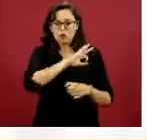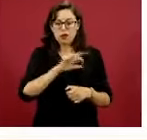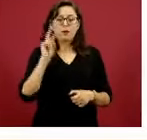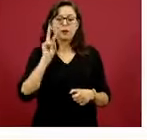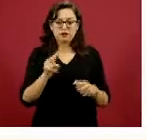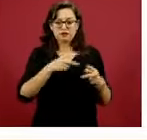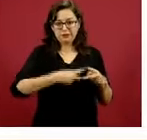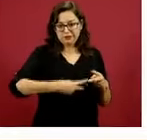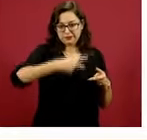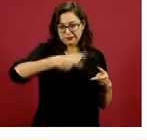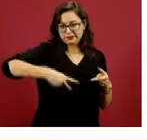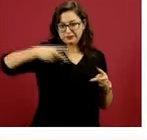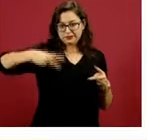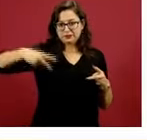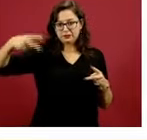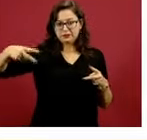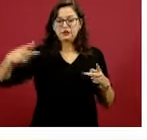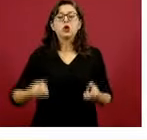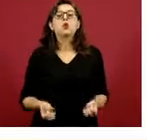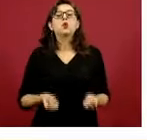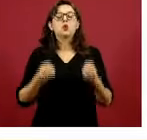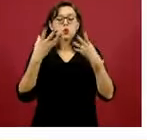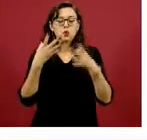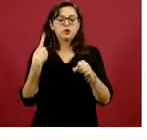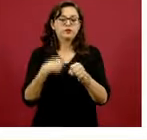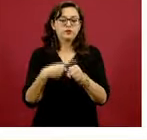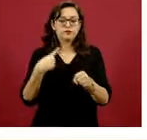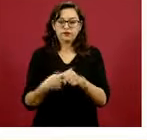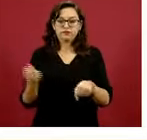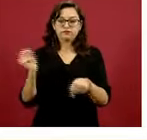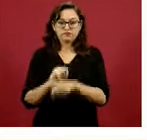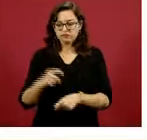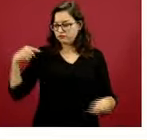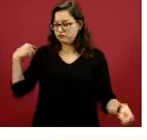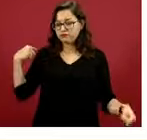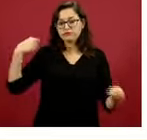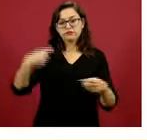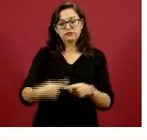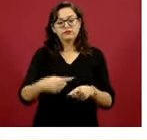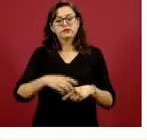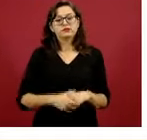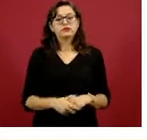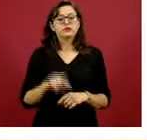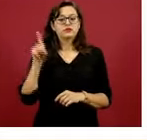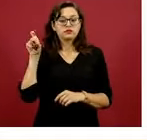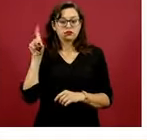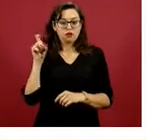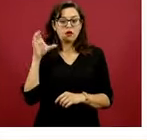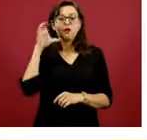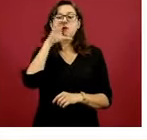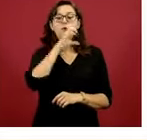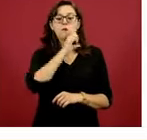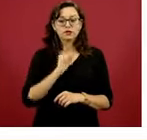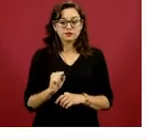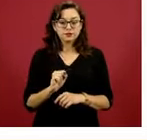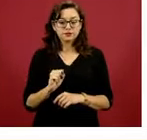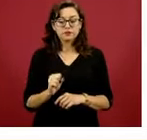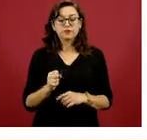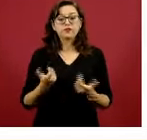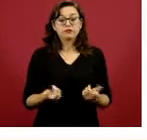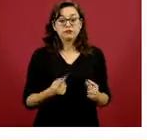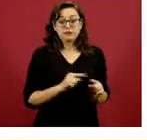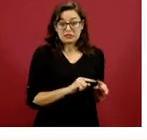donde tenemos el número de casos estimados y las semanas epidemiológicas, podemos ver el caso de Aguascalientes, que después de un